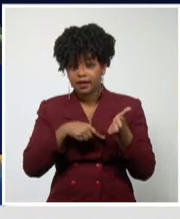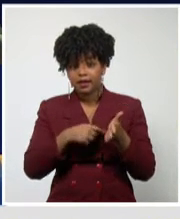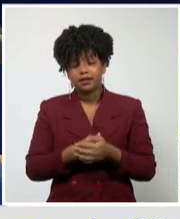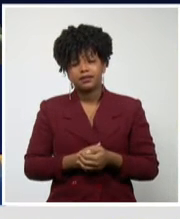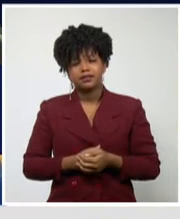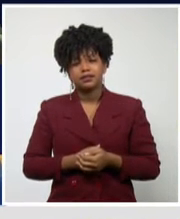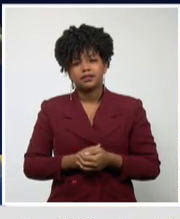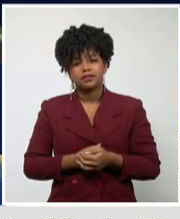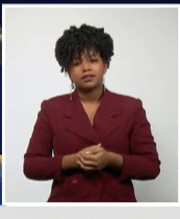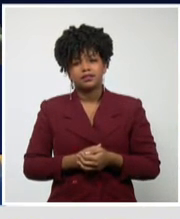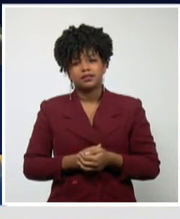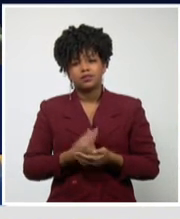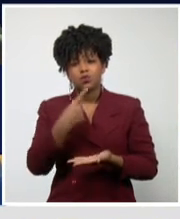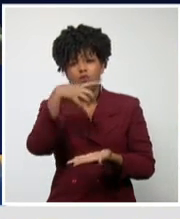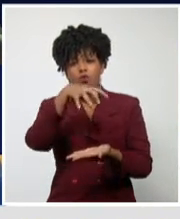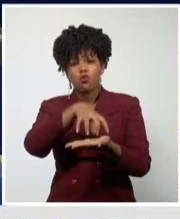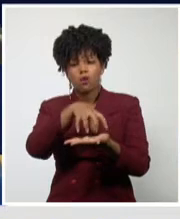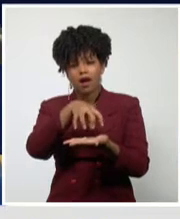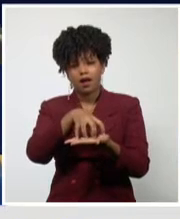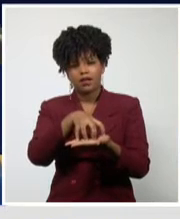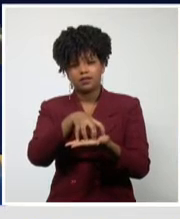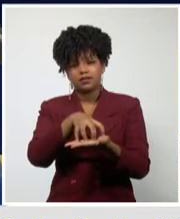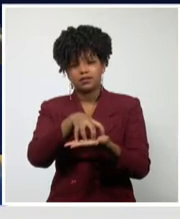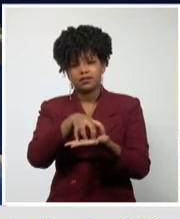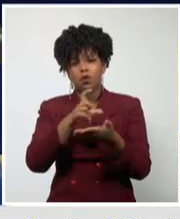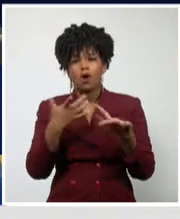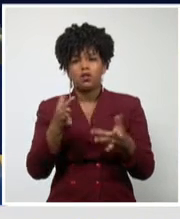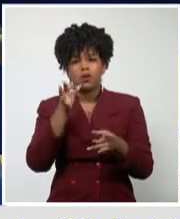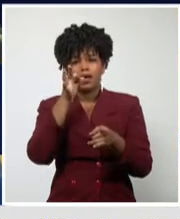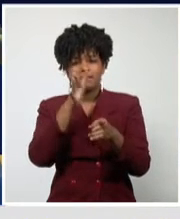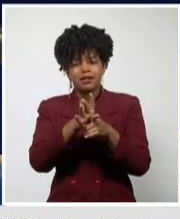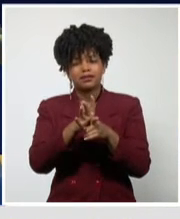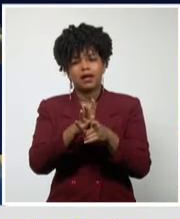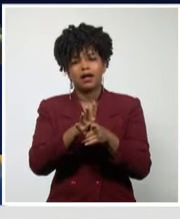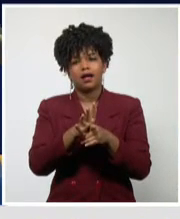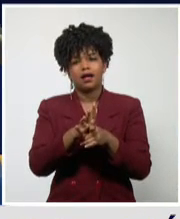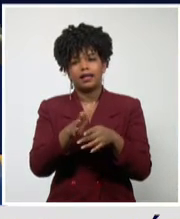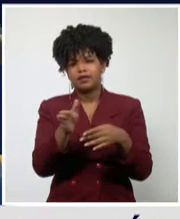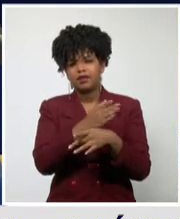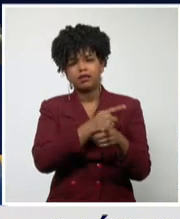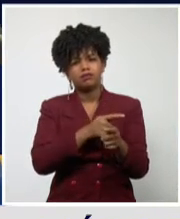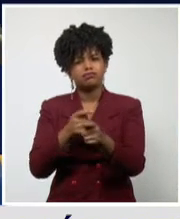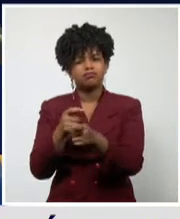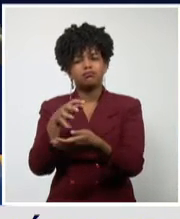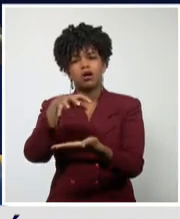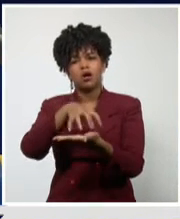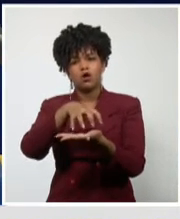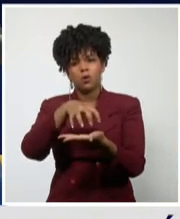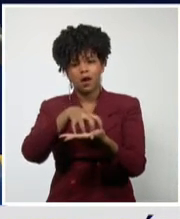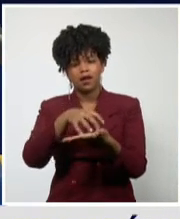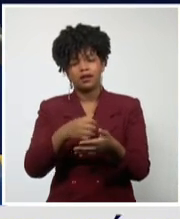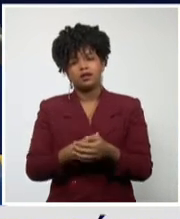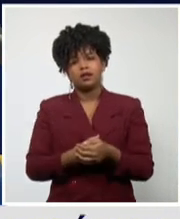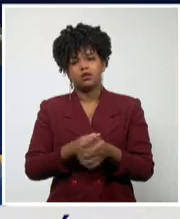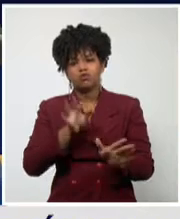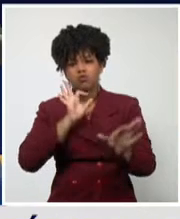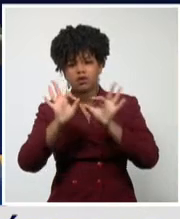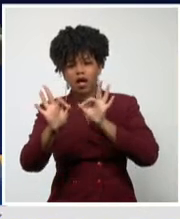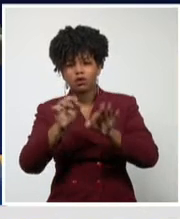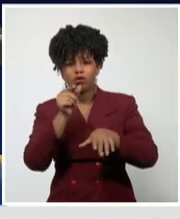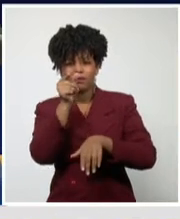en una zona, cuando había ejército británico en una zona de Estambul, cuidando heridos, o